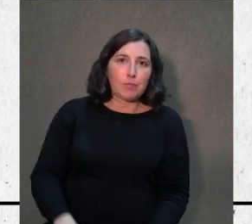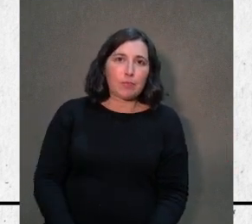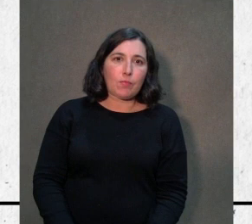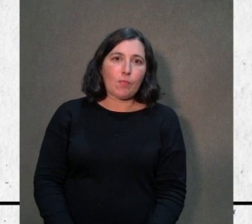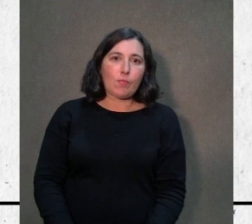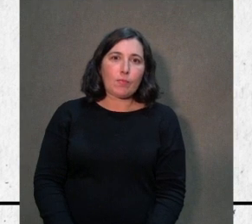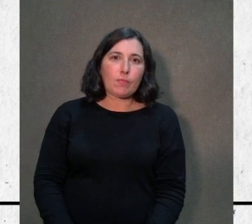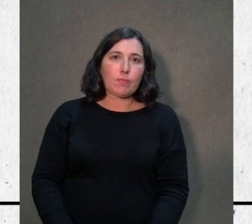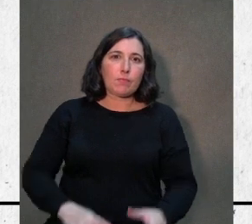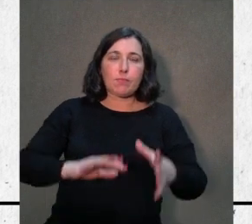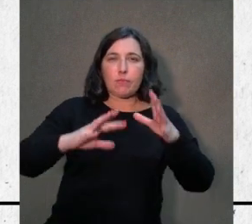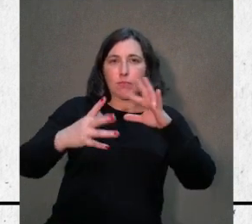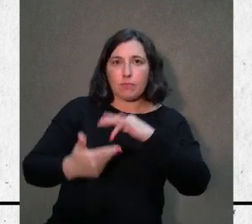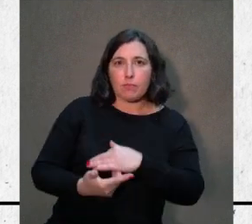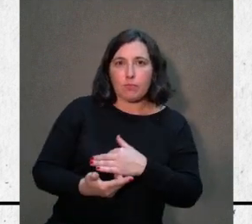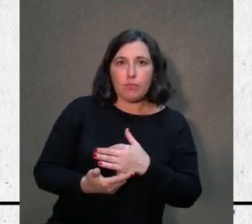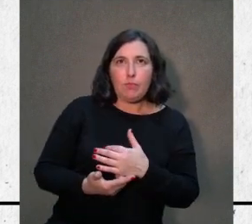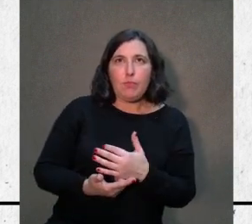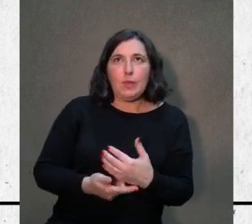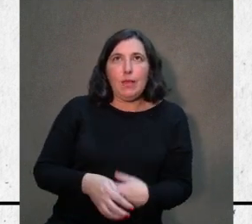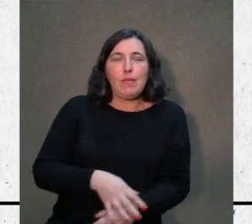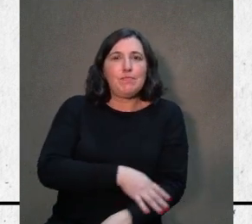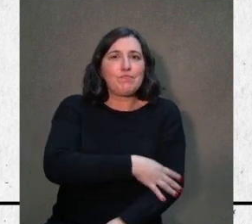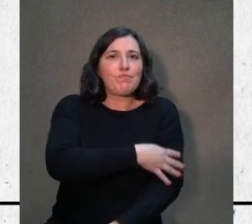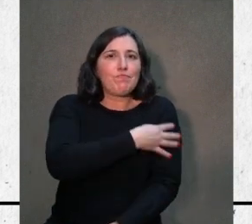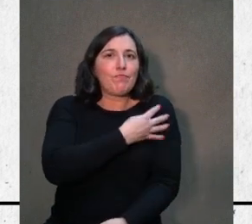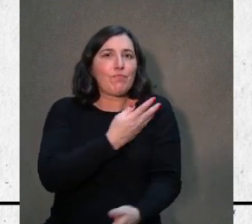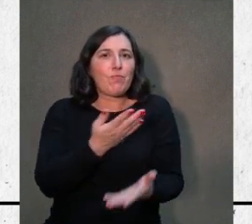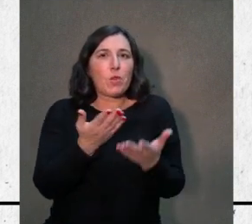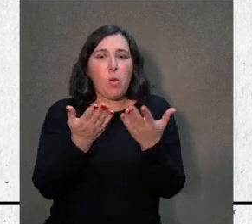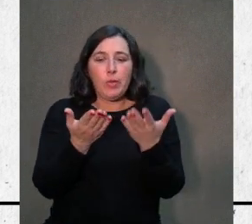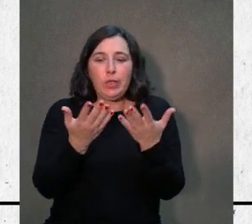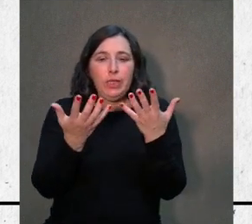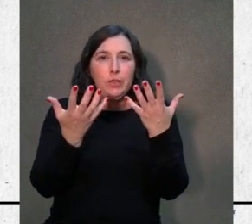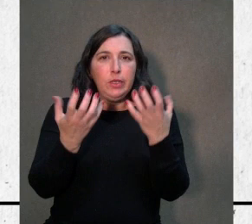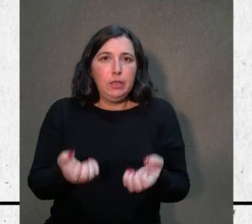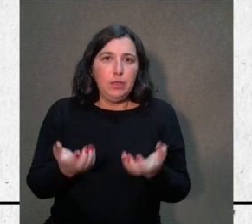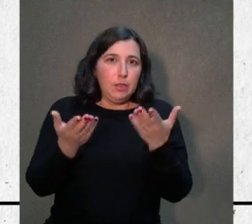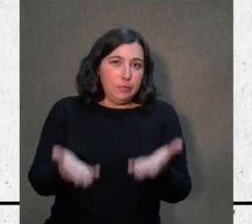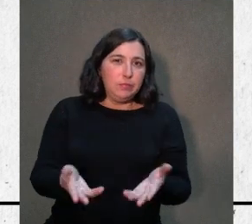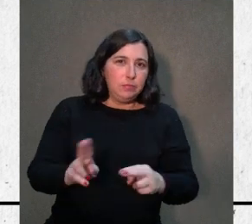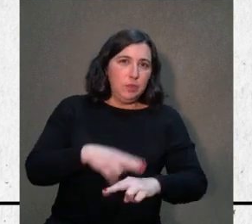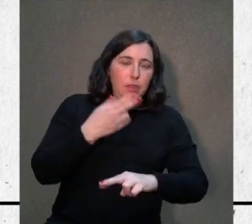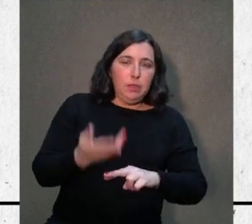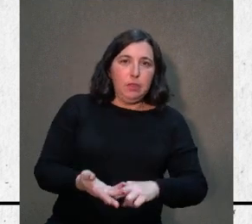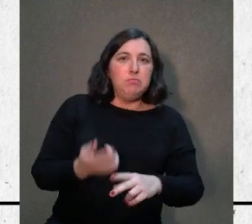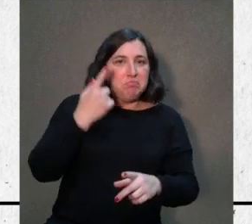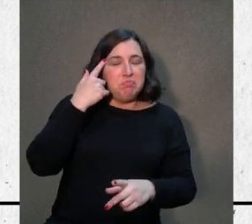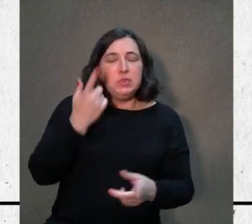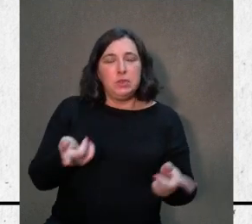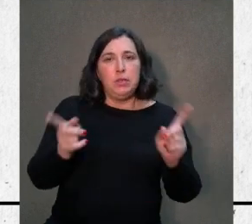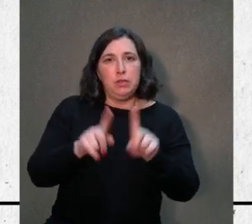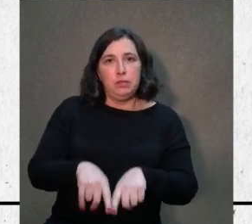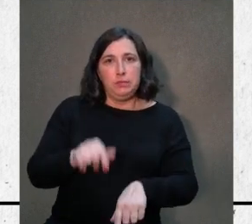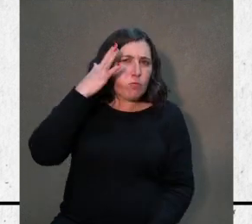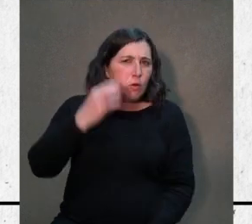¿no? Uno como se me ponen los pelos de punta, pero es como que uno... Eso es lo que uno quiere volver a tener, y creo que